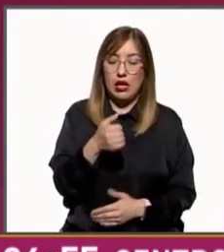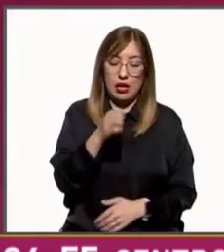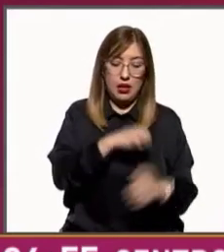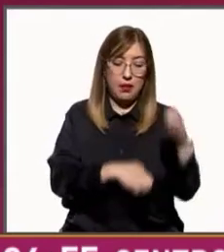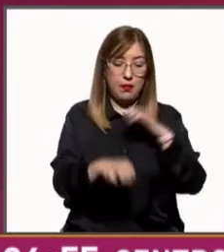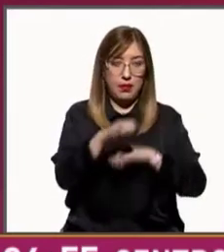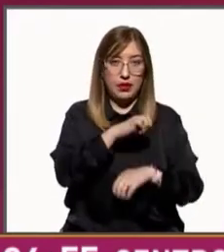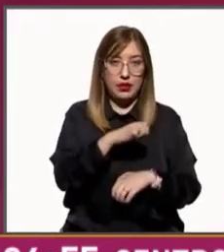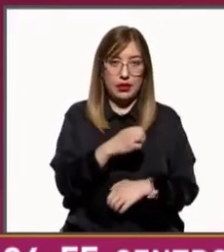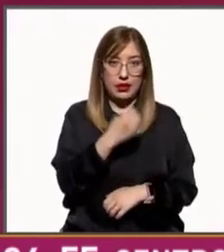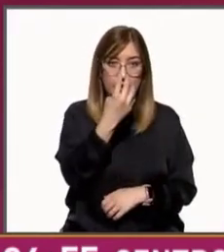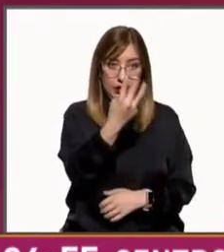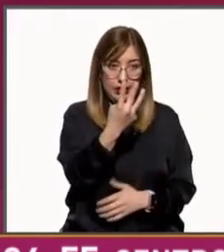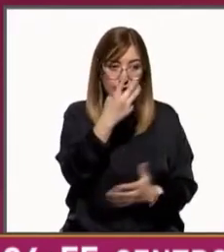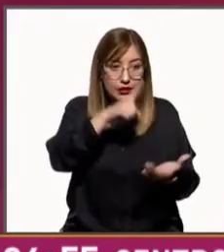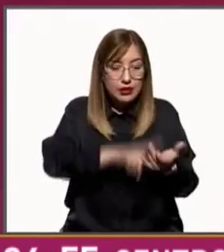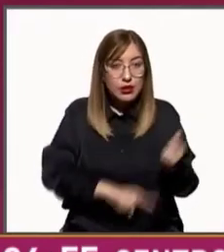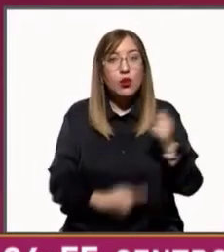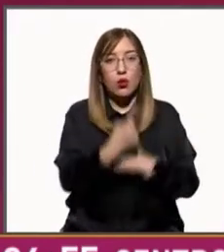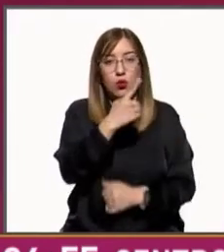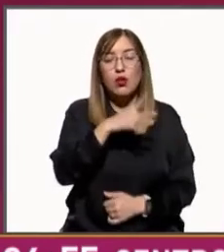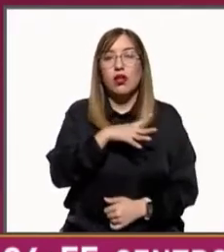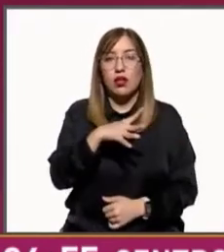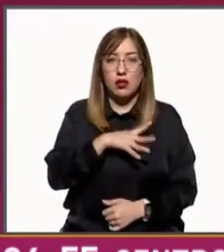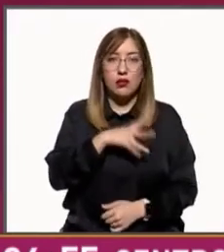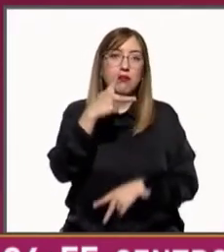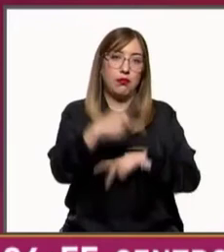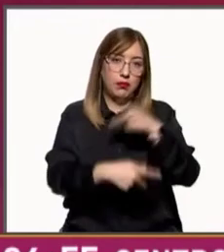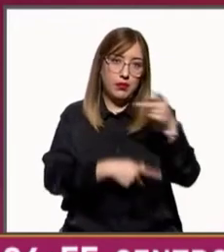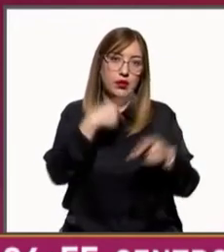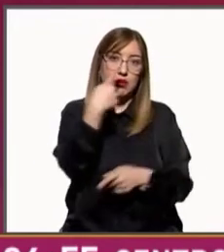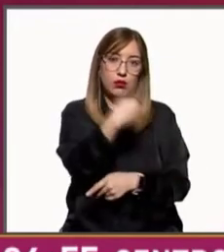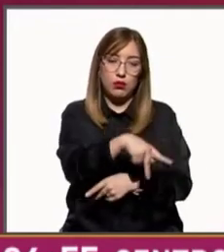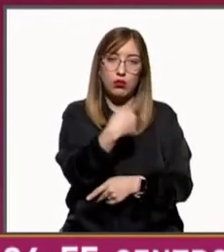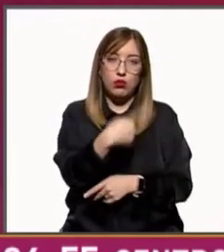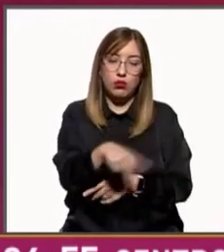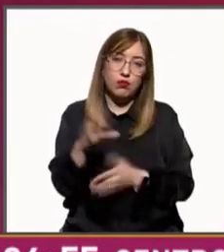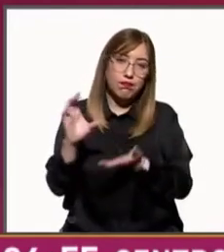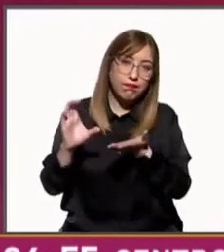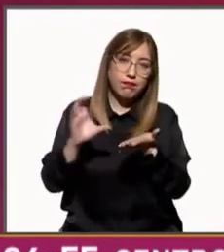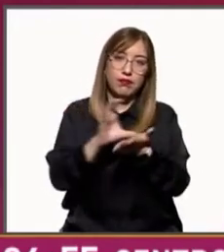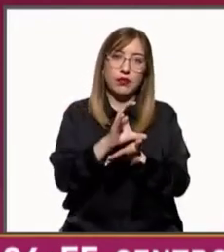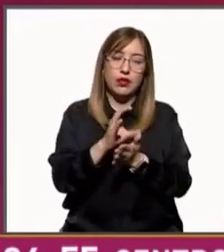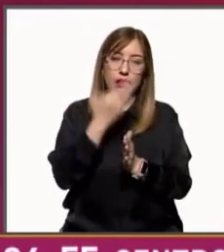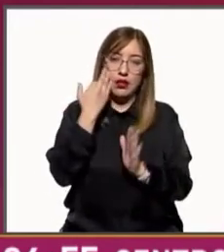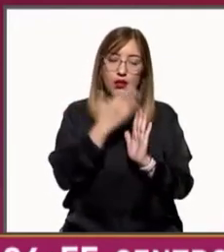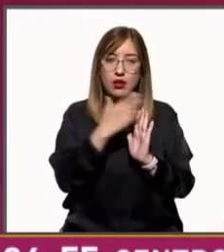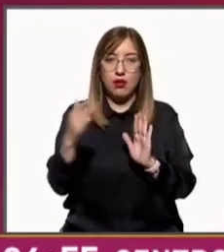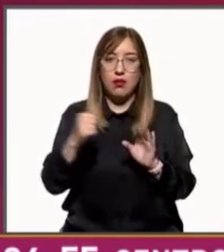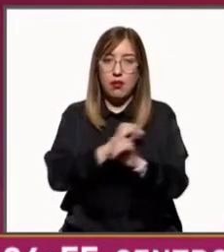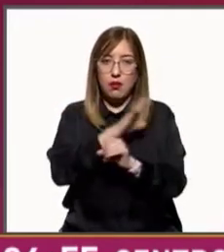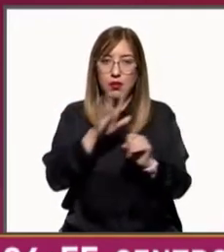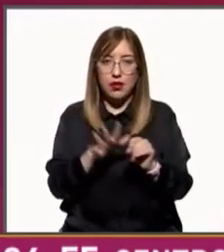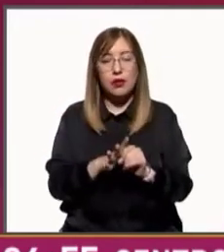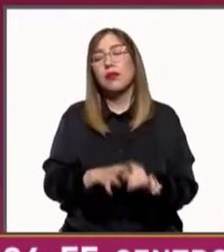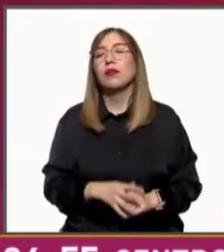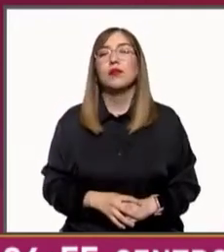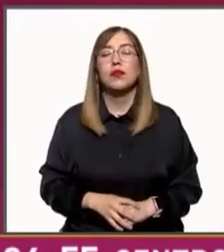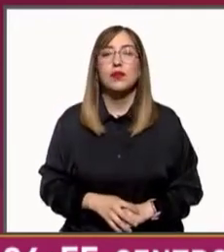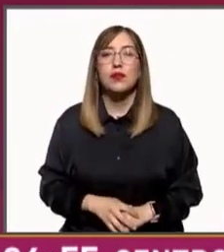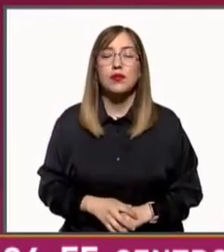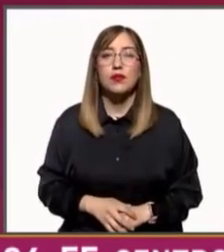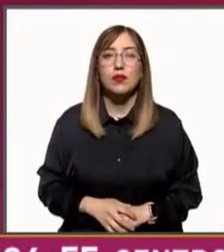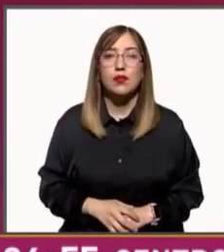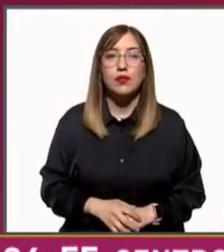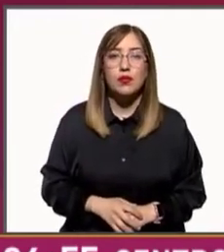de refinanciamiento de su crédito durante la pandemia, una de cada 3. En el